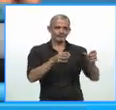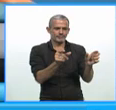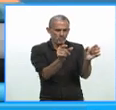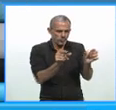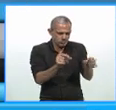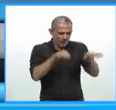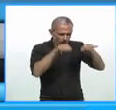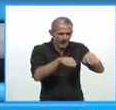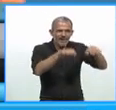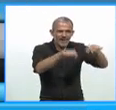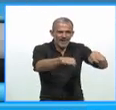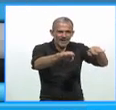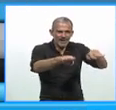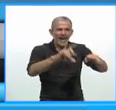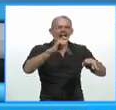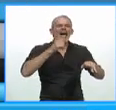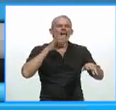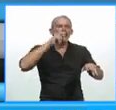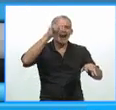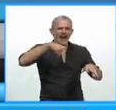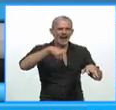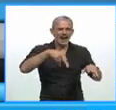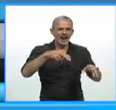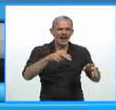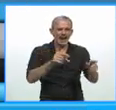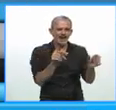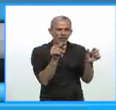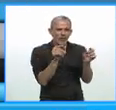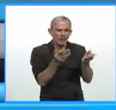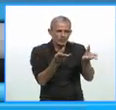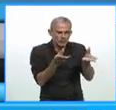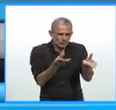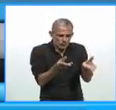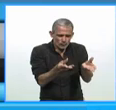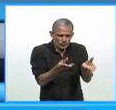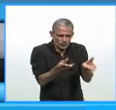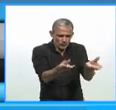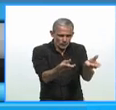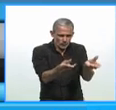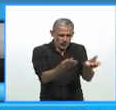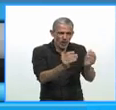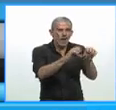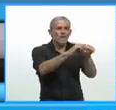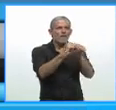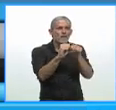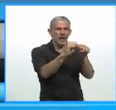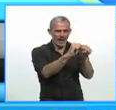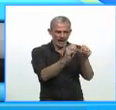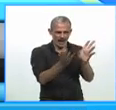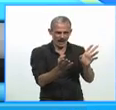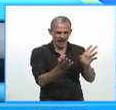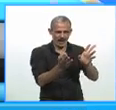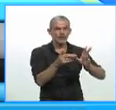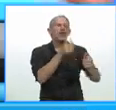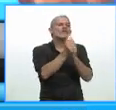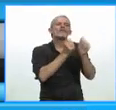que corrimos con Camau en las Olimpiadas de Atenas o de China. Es el Tornado. Sí. Sí, el nombre es simplemente el fabricante, es como claro, decir